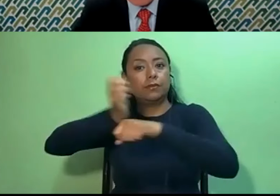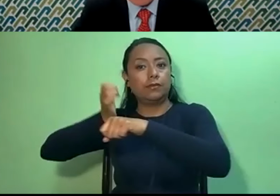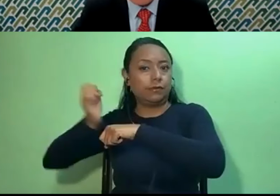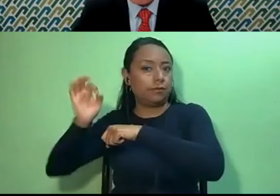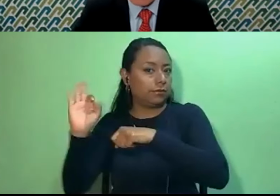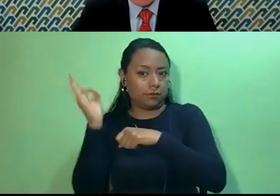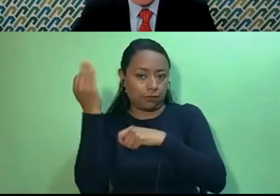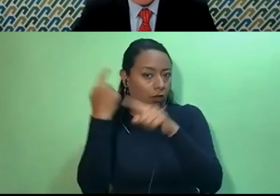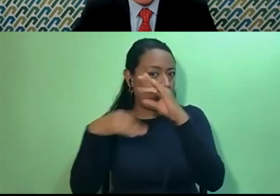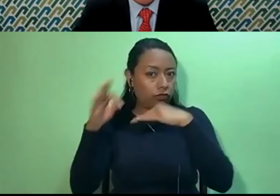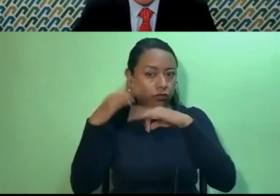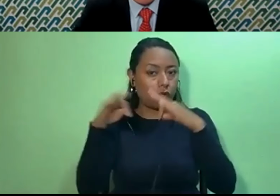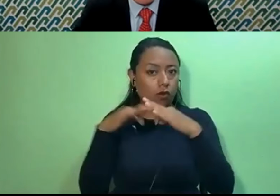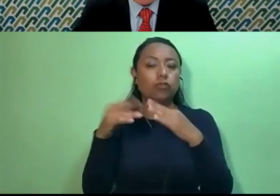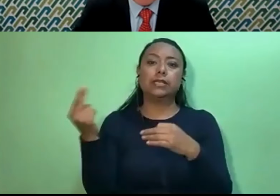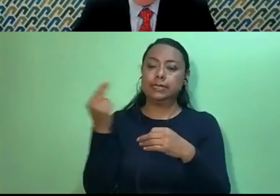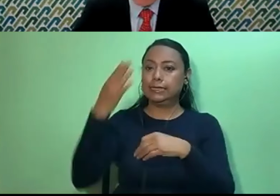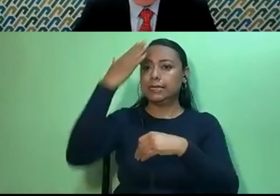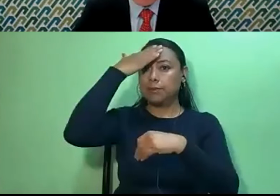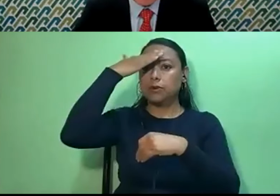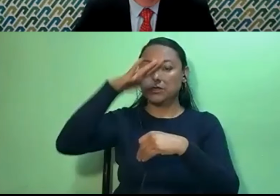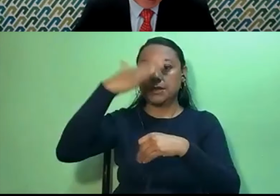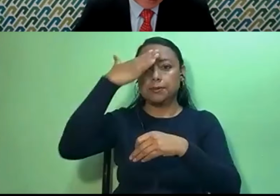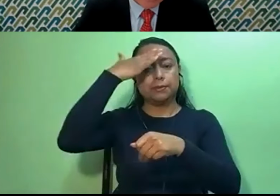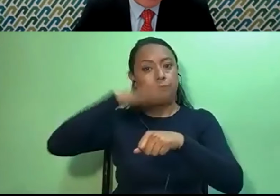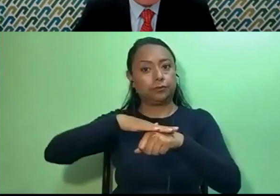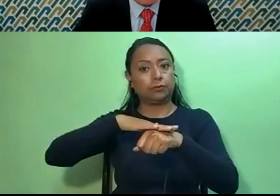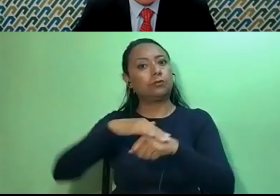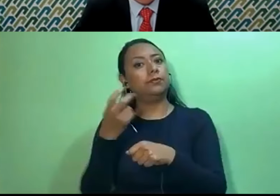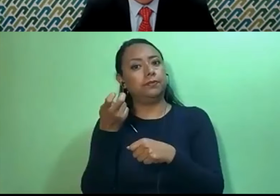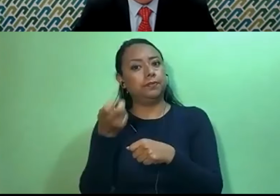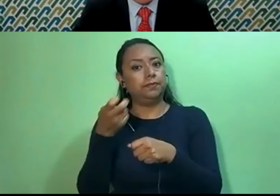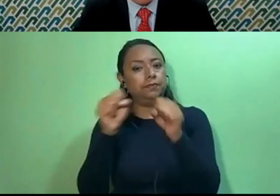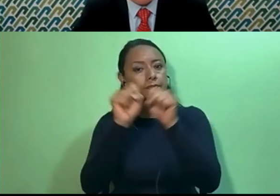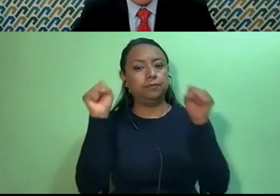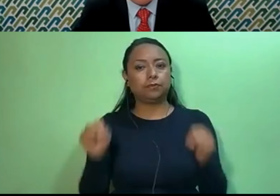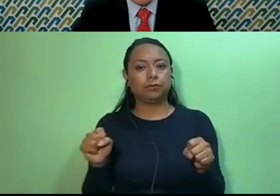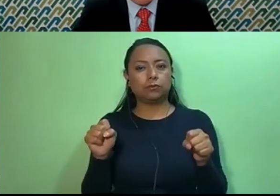estar conscientes de que este sistema